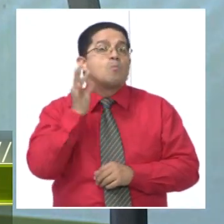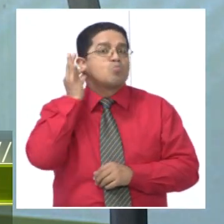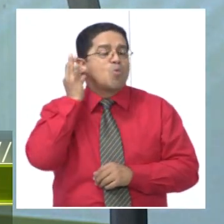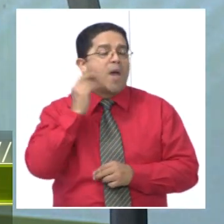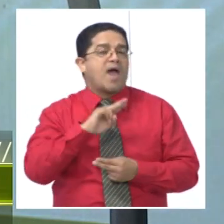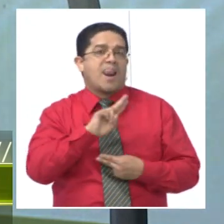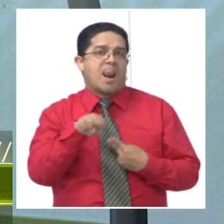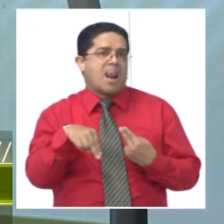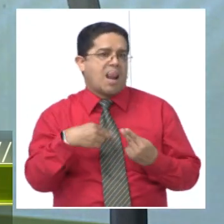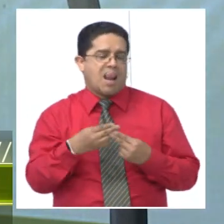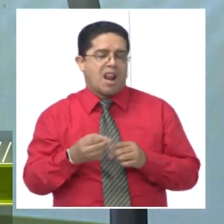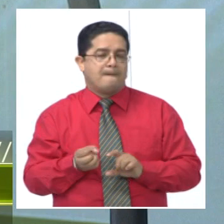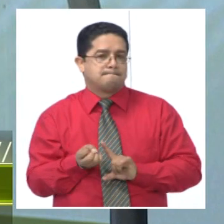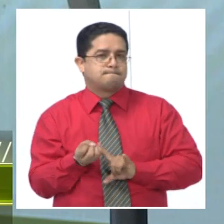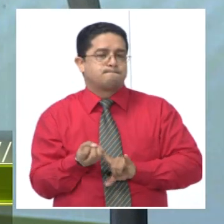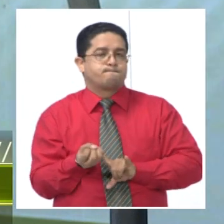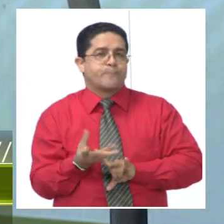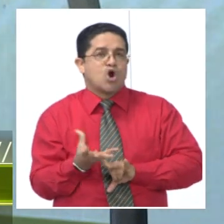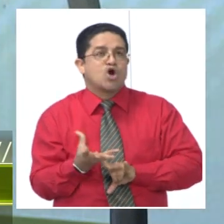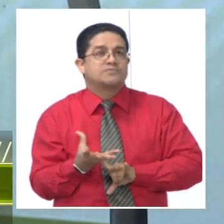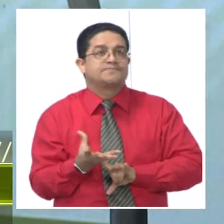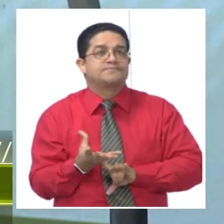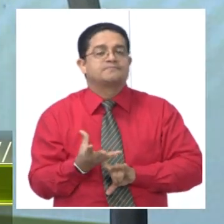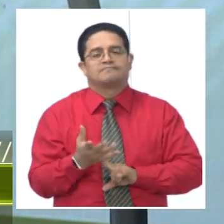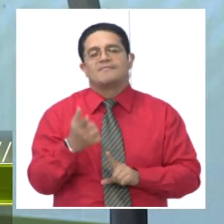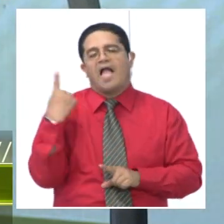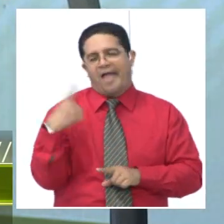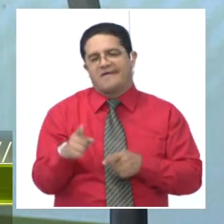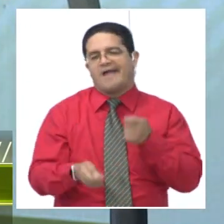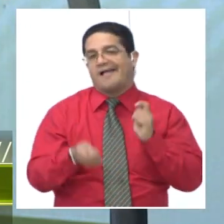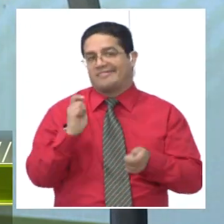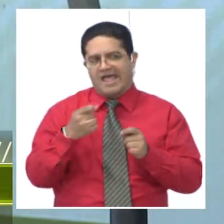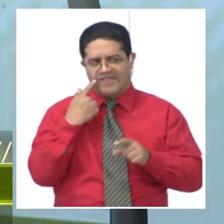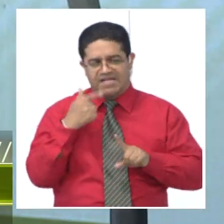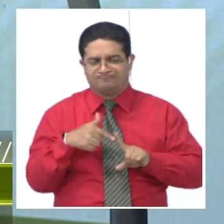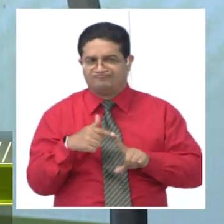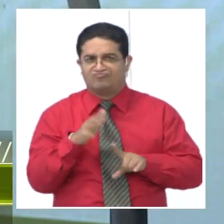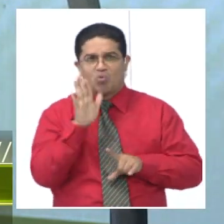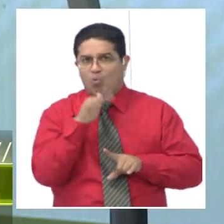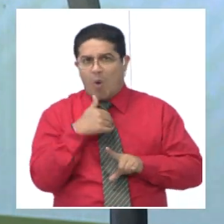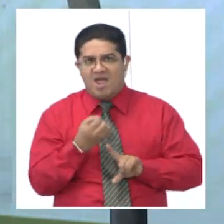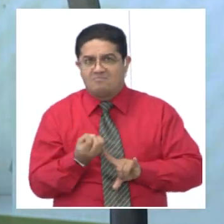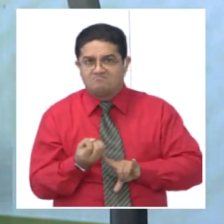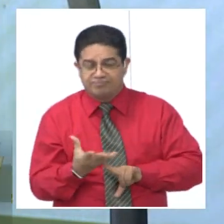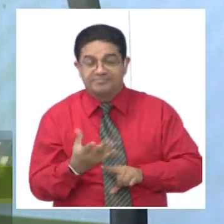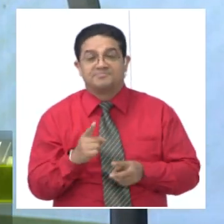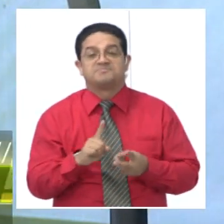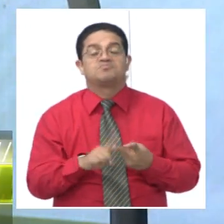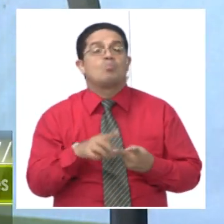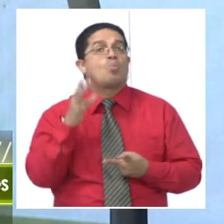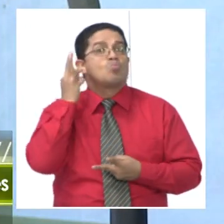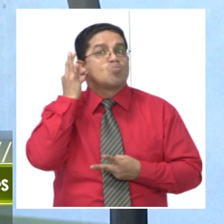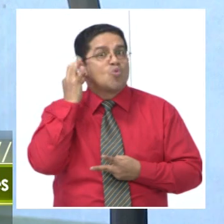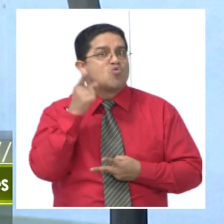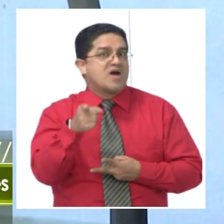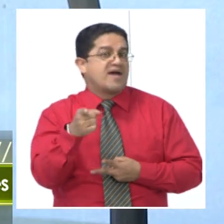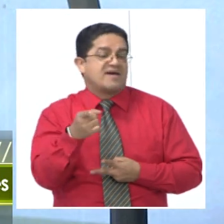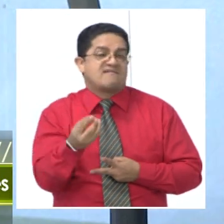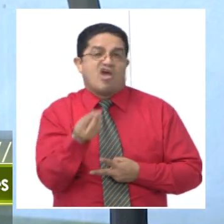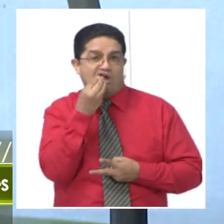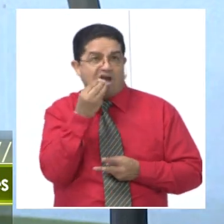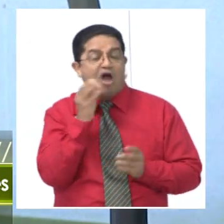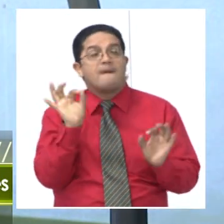ovario poliquístico, pero hay pacientes, por ejemplo, atletas que dejan de ovular, pacientes con trastornos digestivos que dejan de comer, que pierden peso y dejan de